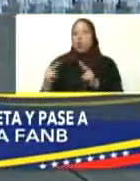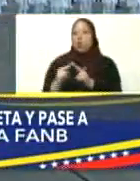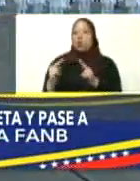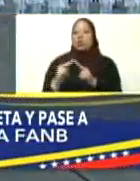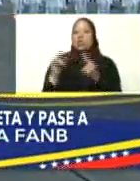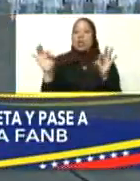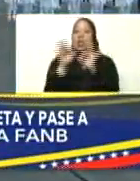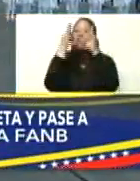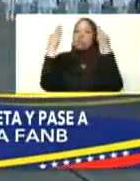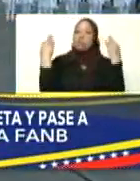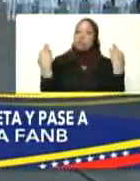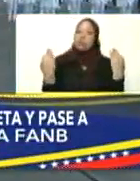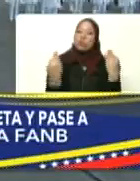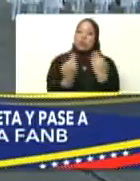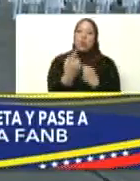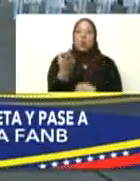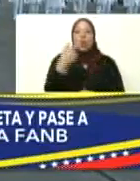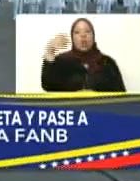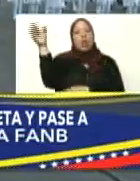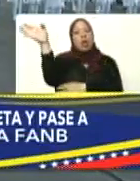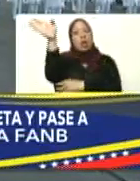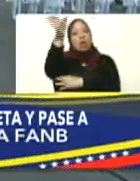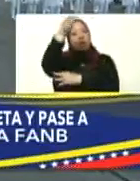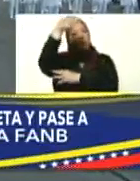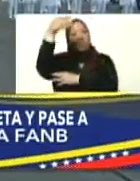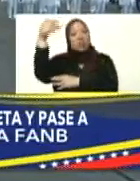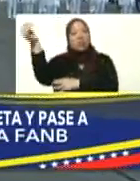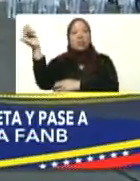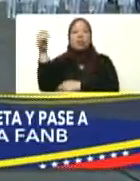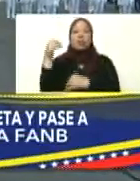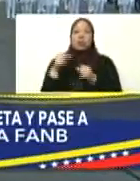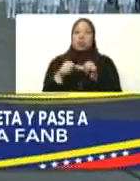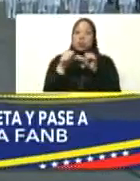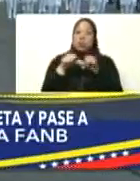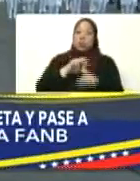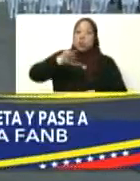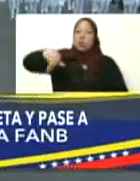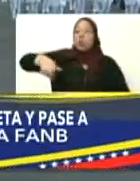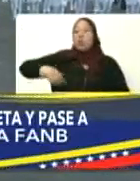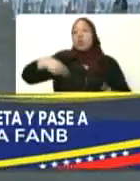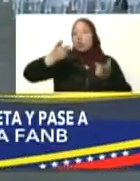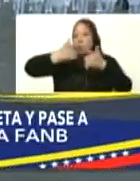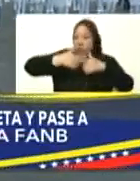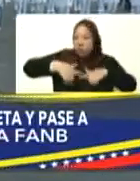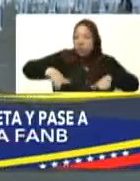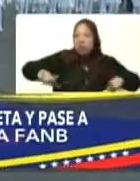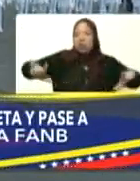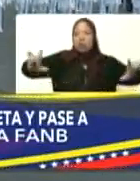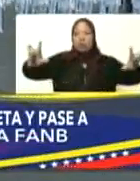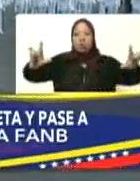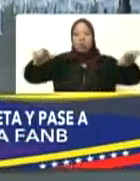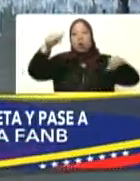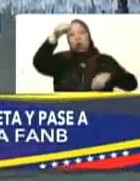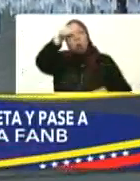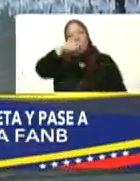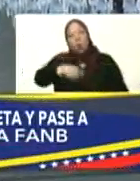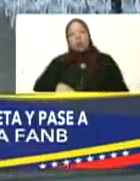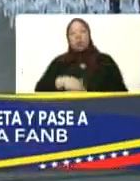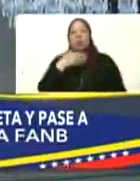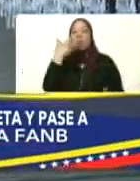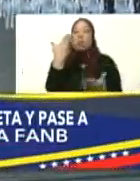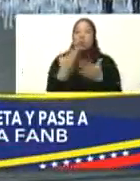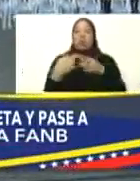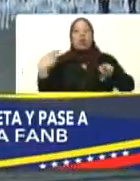ese gigante que rescató las banderas rasgadas y mancilladas de nuestros libertadores, y que hoy, gracias